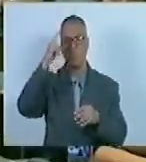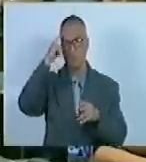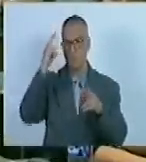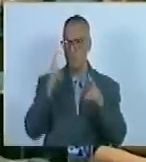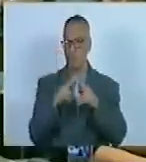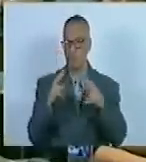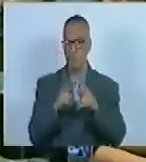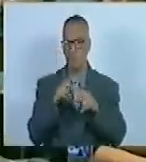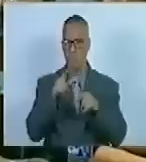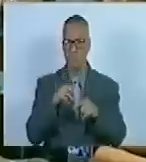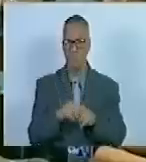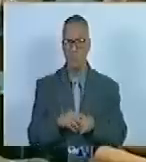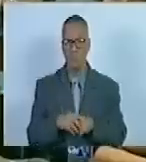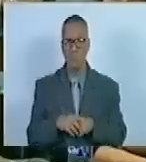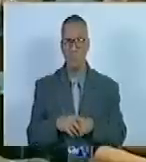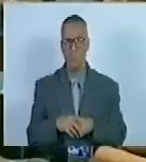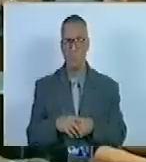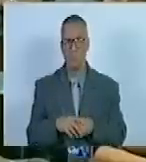desconocieron